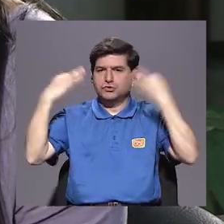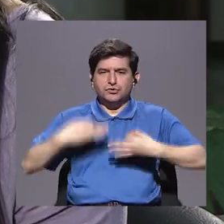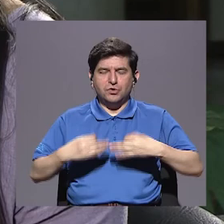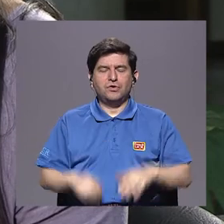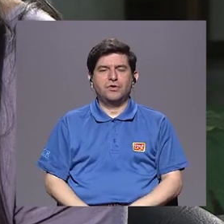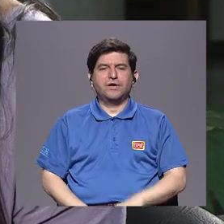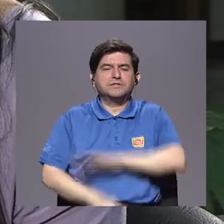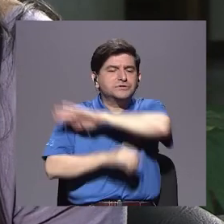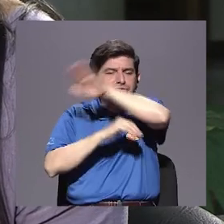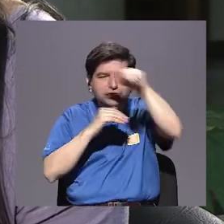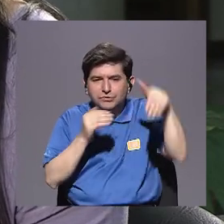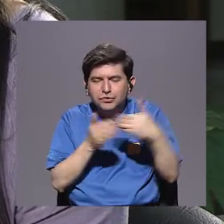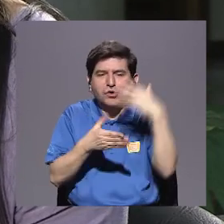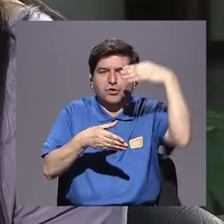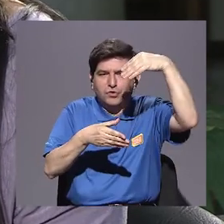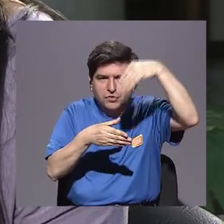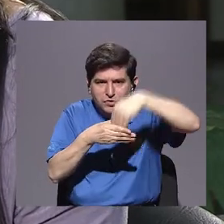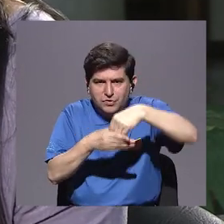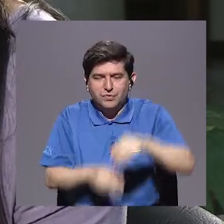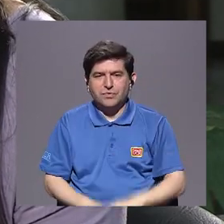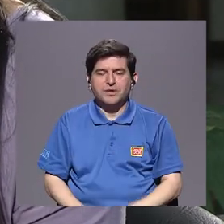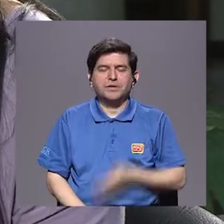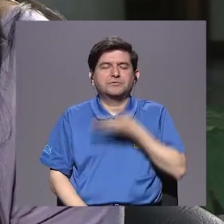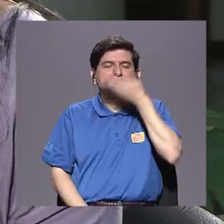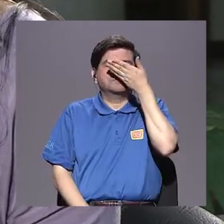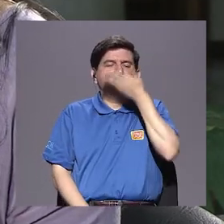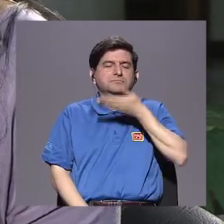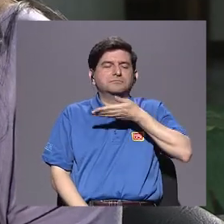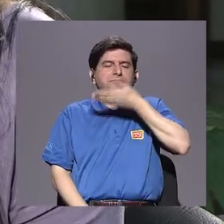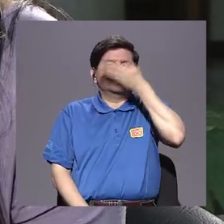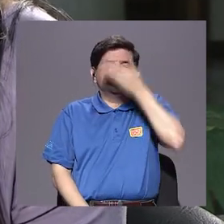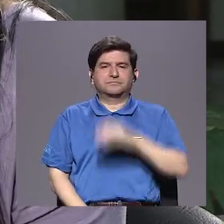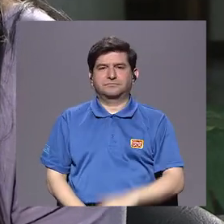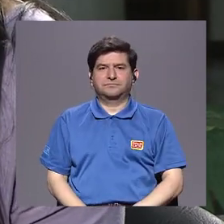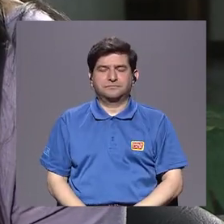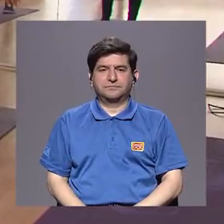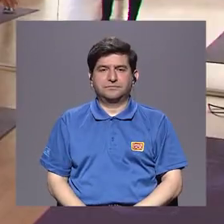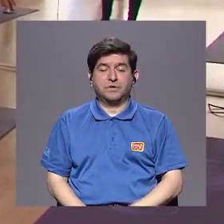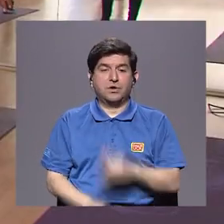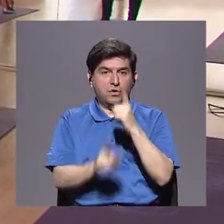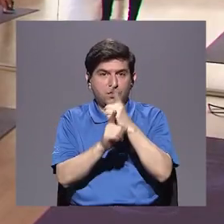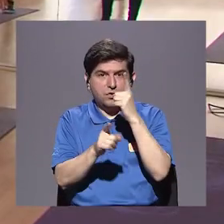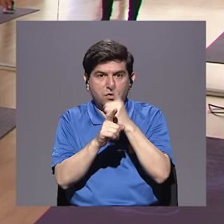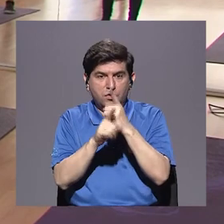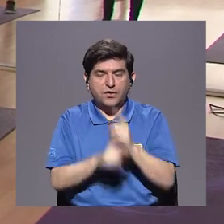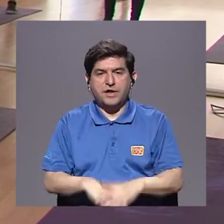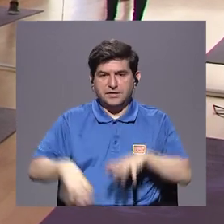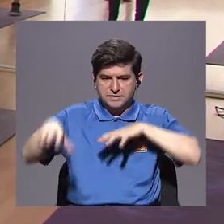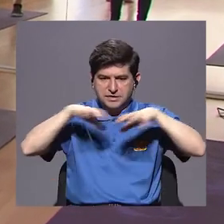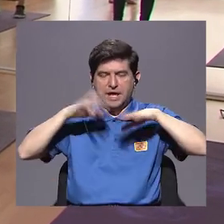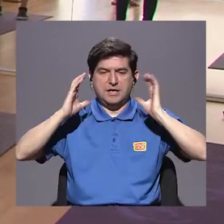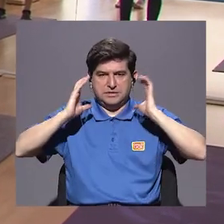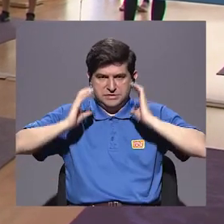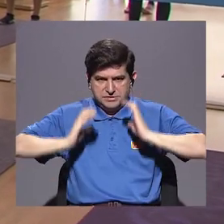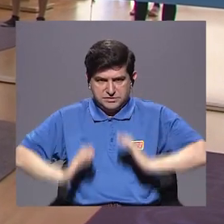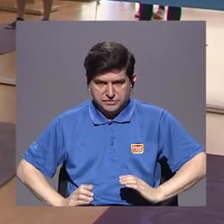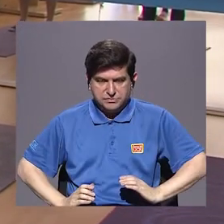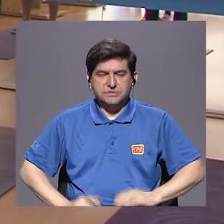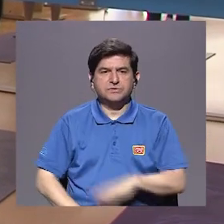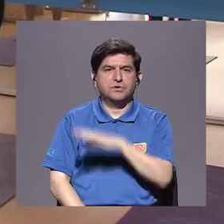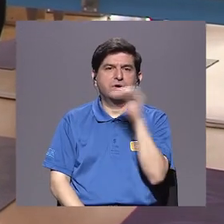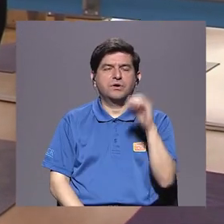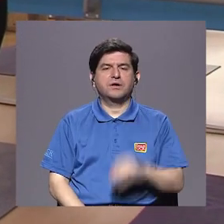es holístico, ya que incluye la respiración, una adecuada activación corporal